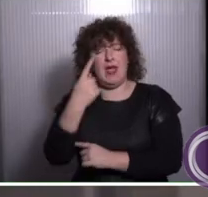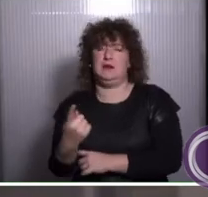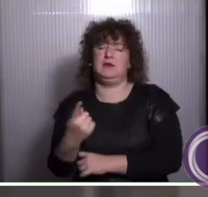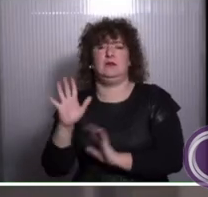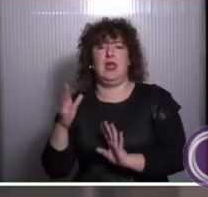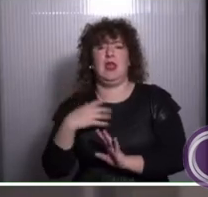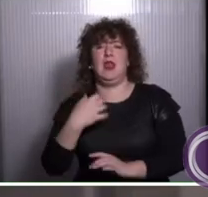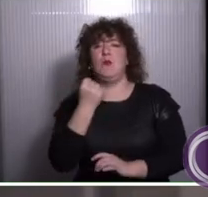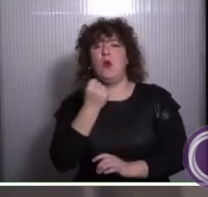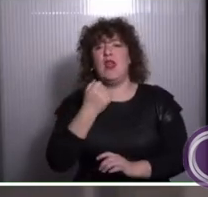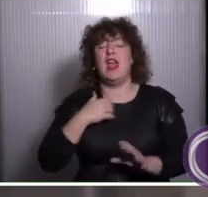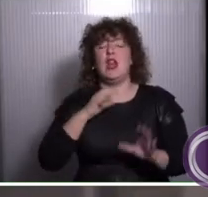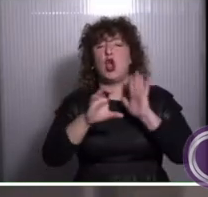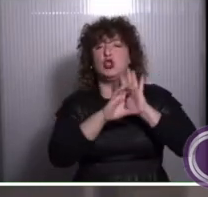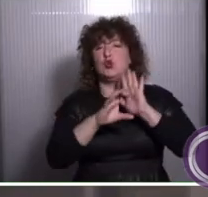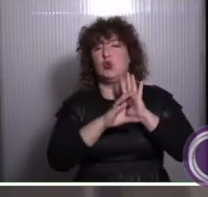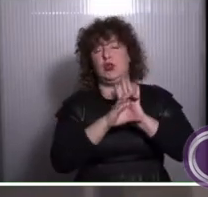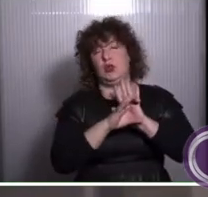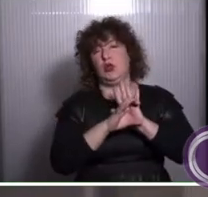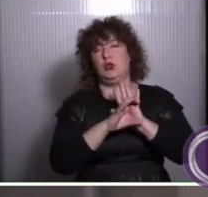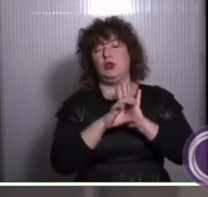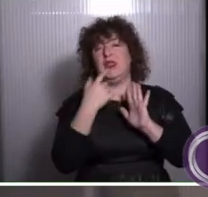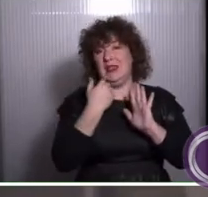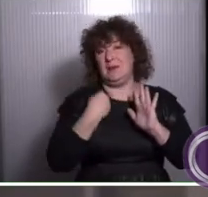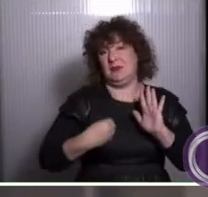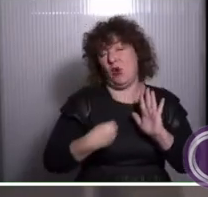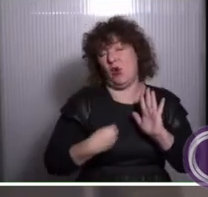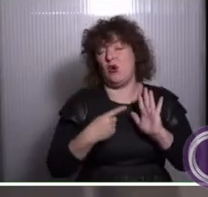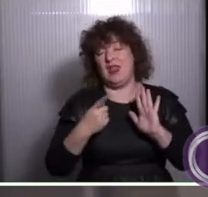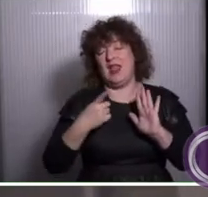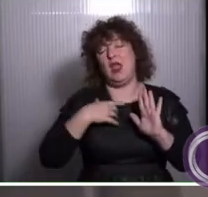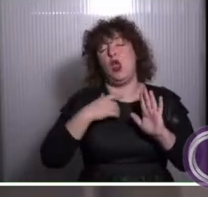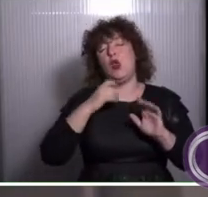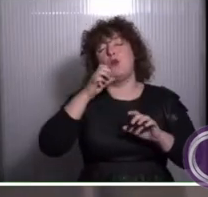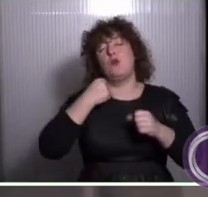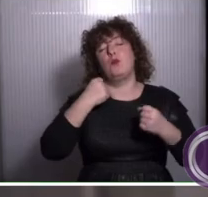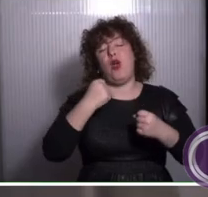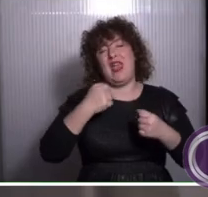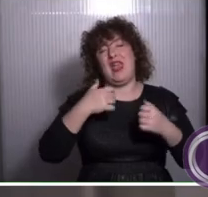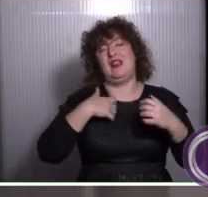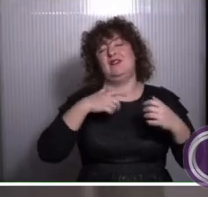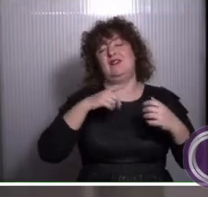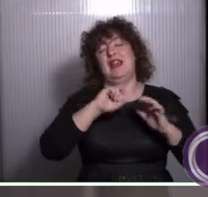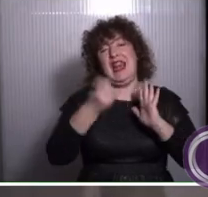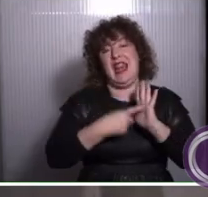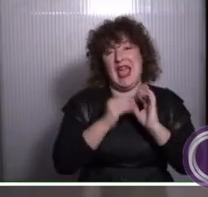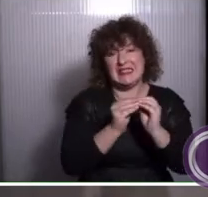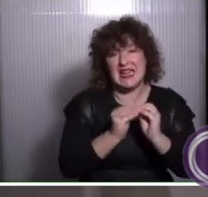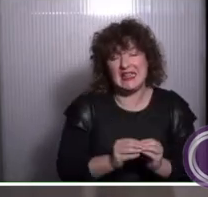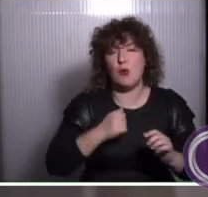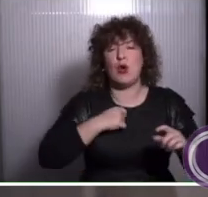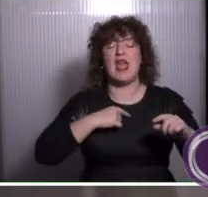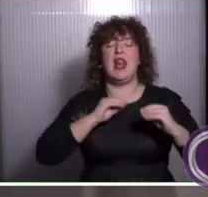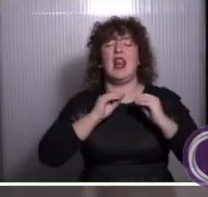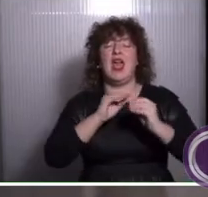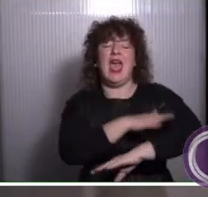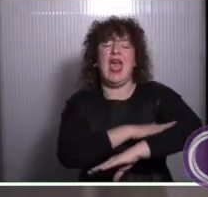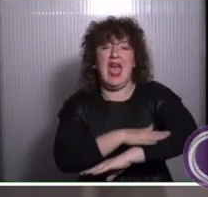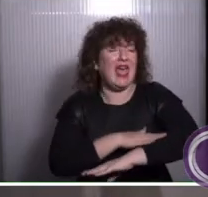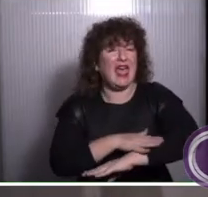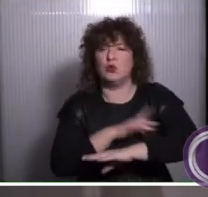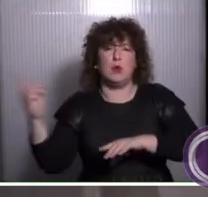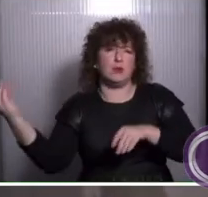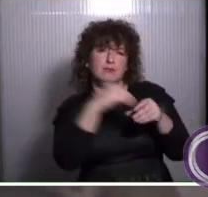el poder constitucionalmente establecido, en el poder legislativo y en el poder ejecutivo, sin que pase nada. ¿Cómo es